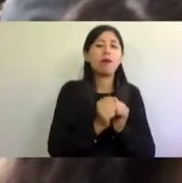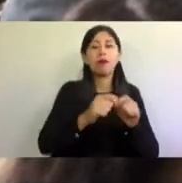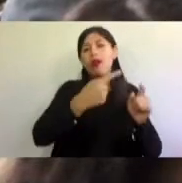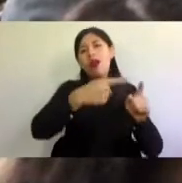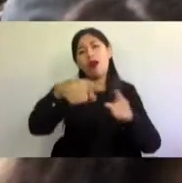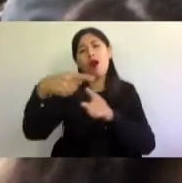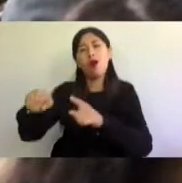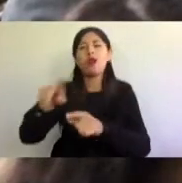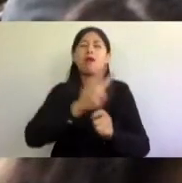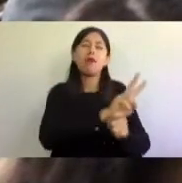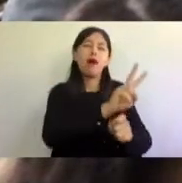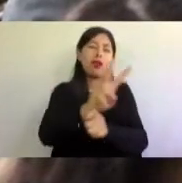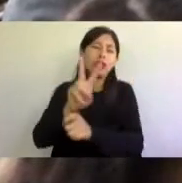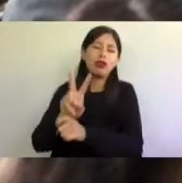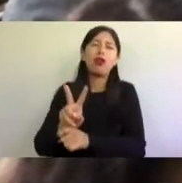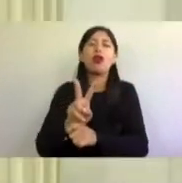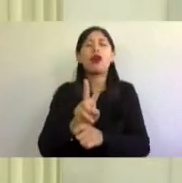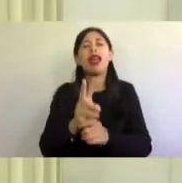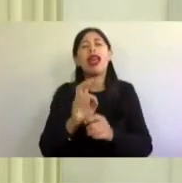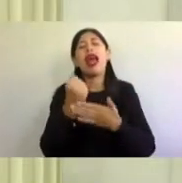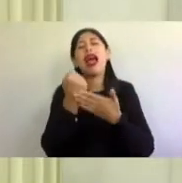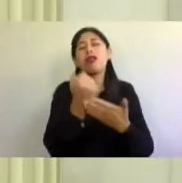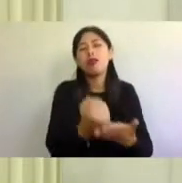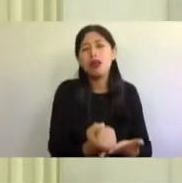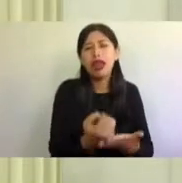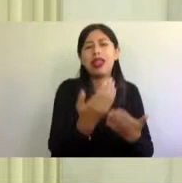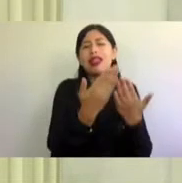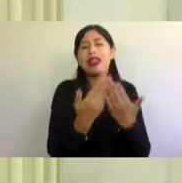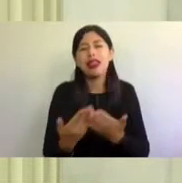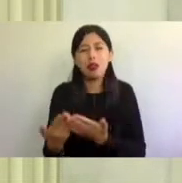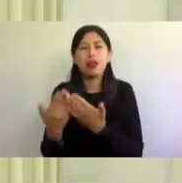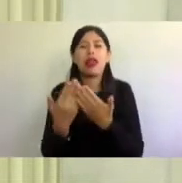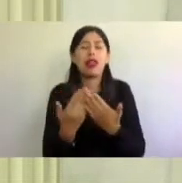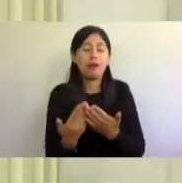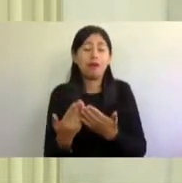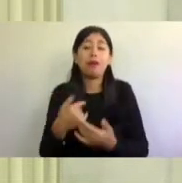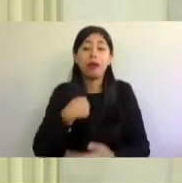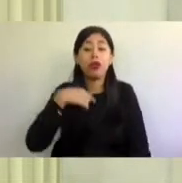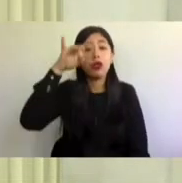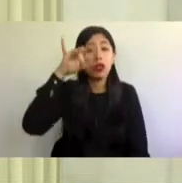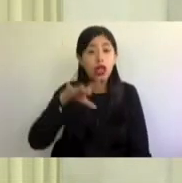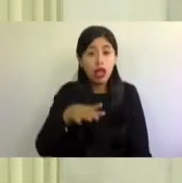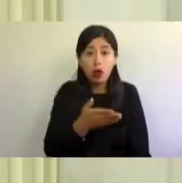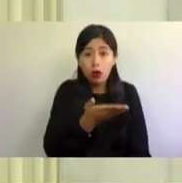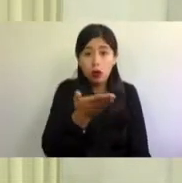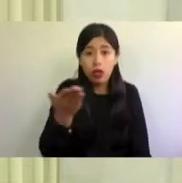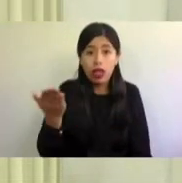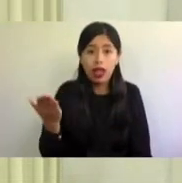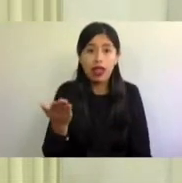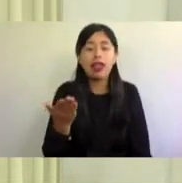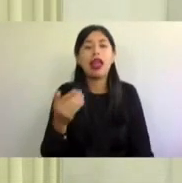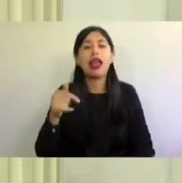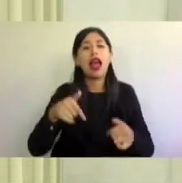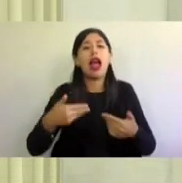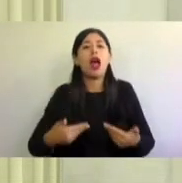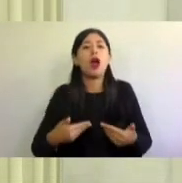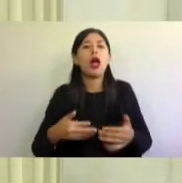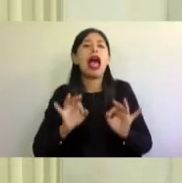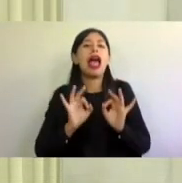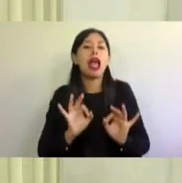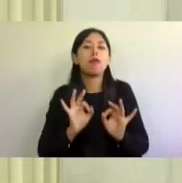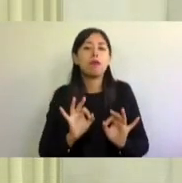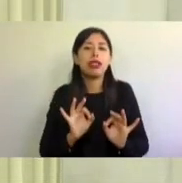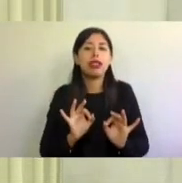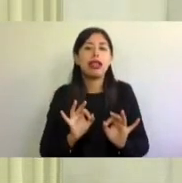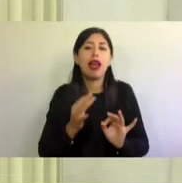estudiantes ayudantes si para ustedes este es un momento especial porque tal